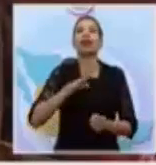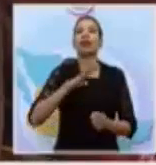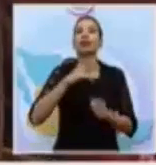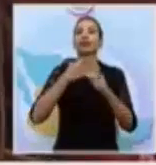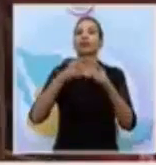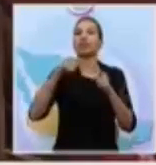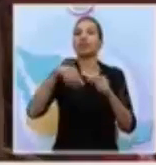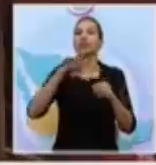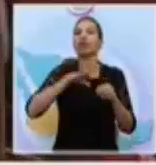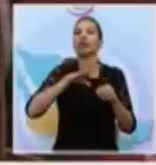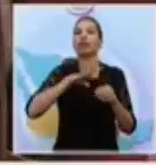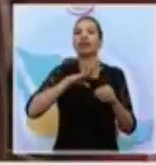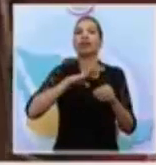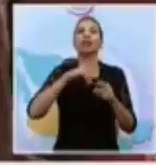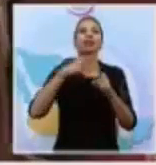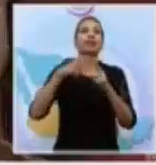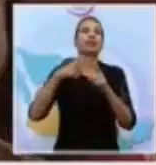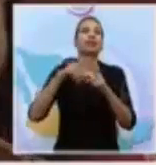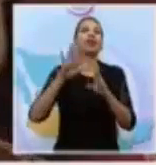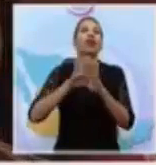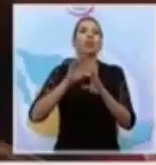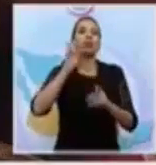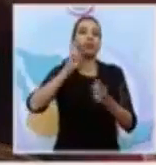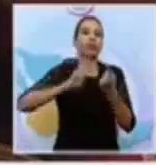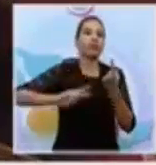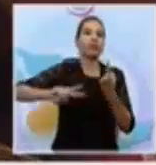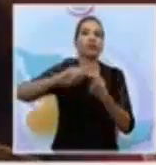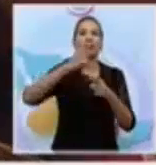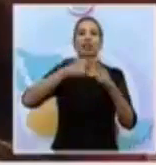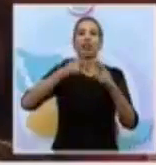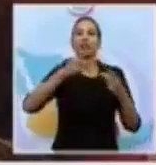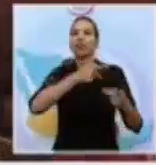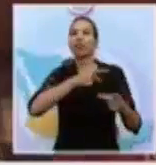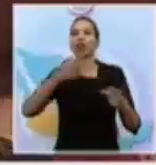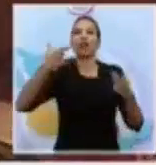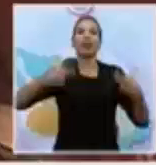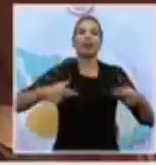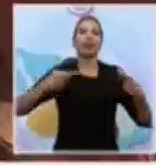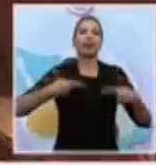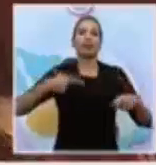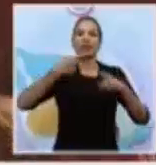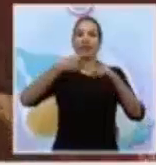incremento, o más bien en la forma en la que se visualizan las clases sociales en nuestro país?